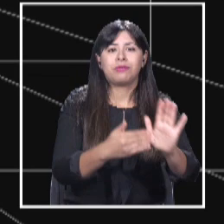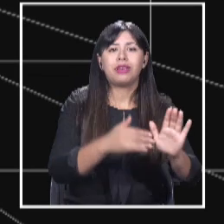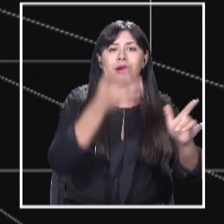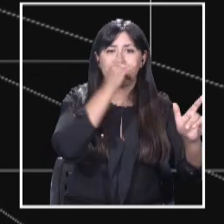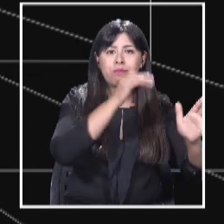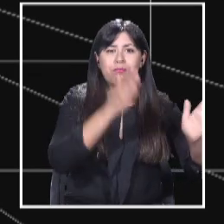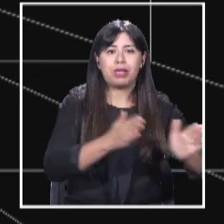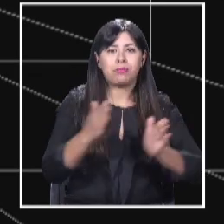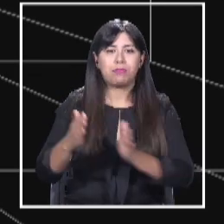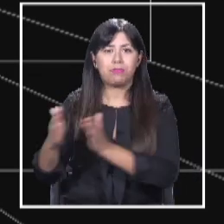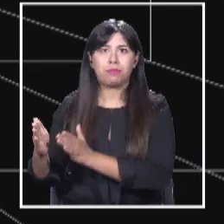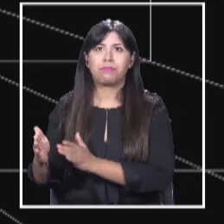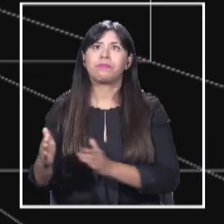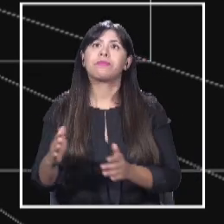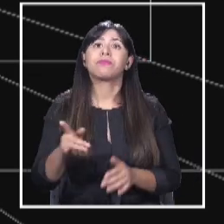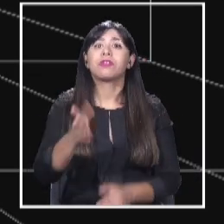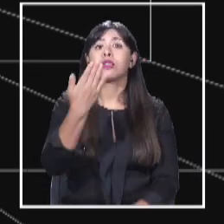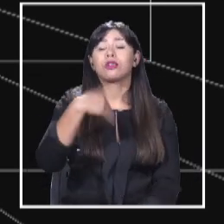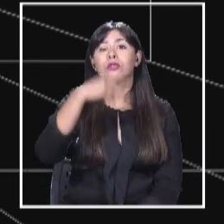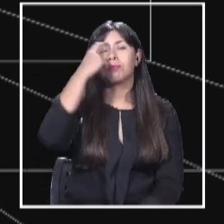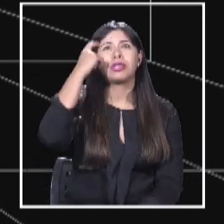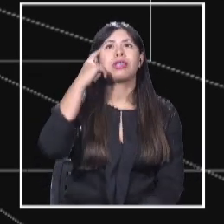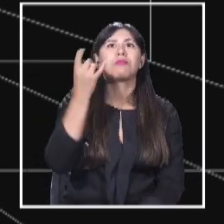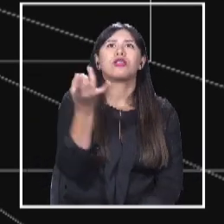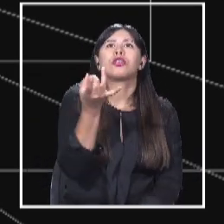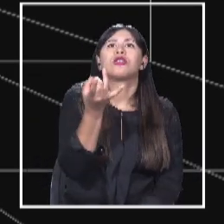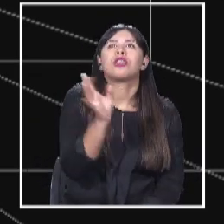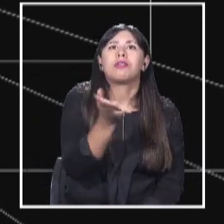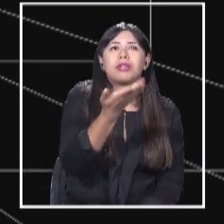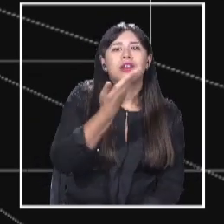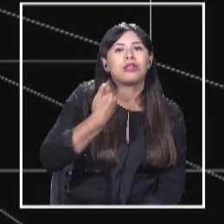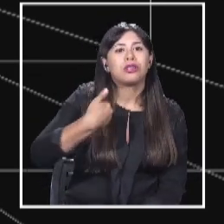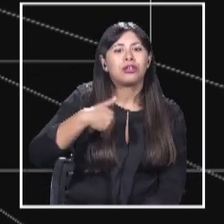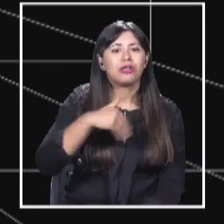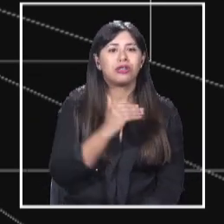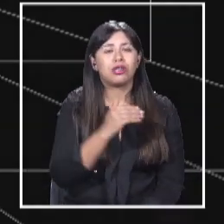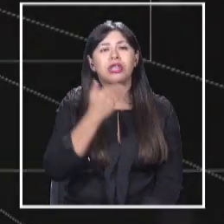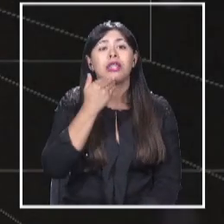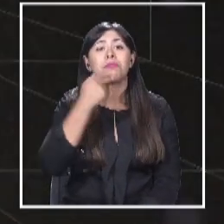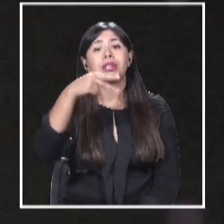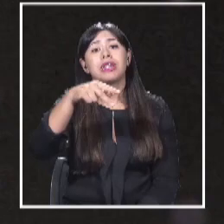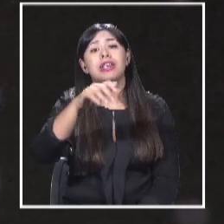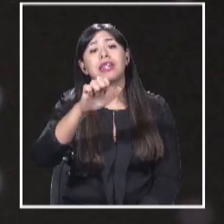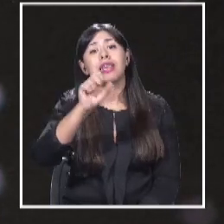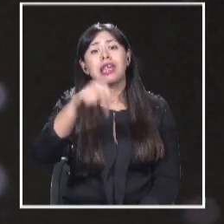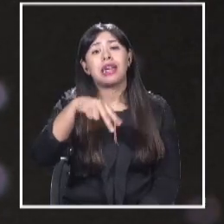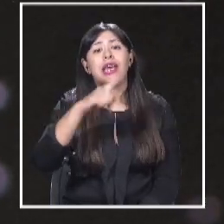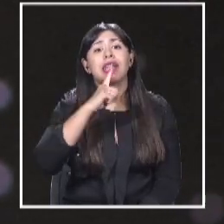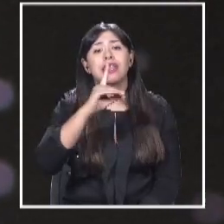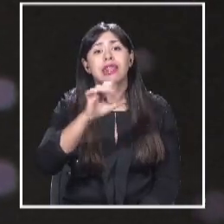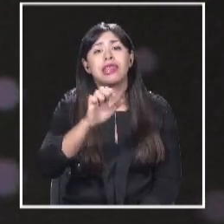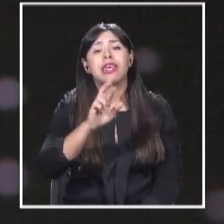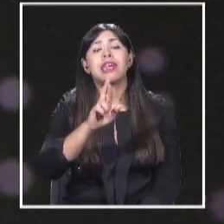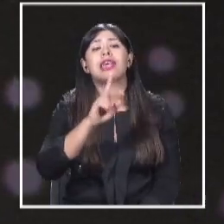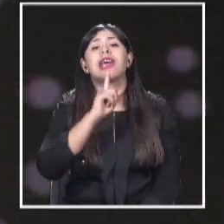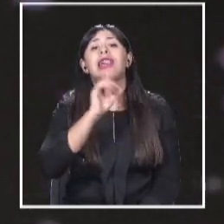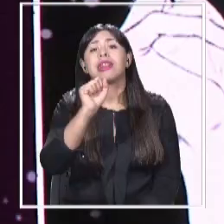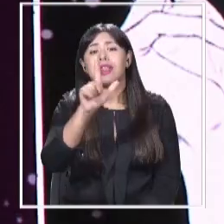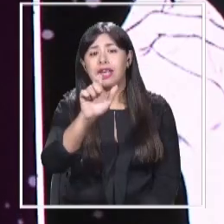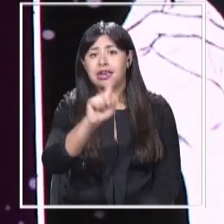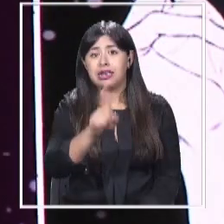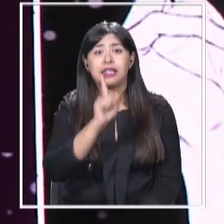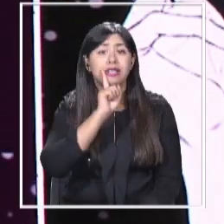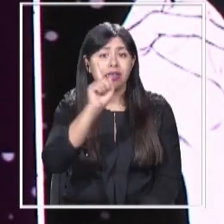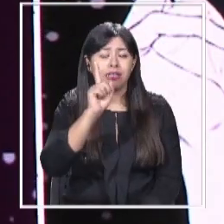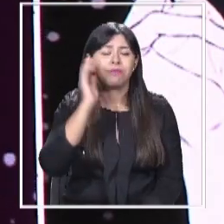Aparece un periodo que de momento creemos que es exclusivo de nuestra especie y quizá de los neandertales, que es la niñez, ¿vale? Niñez como